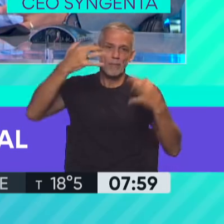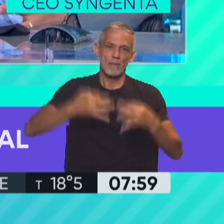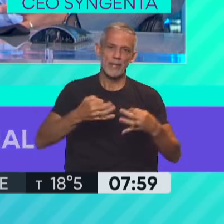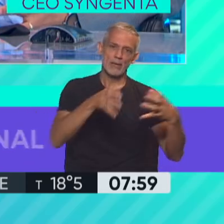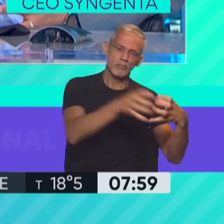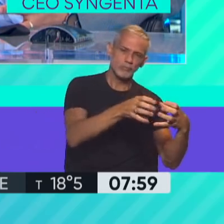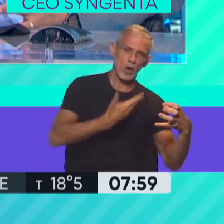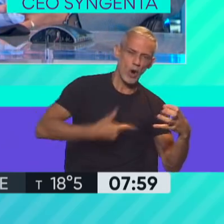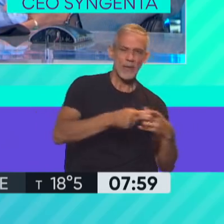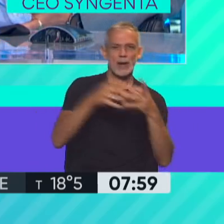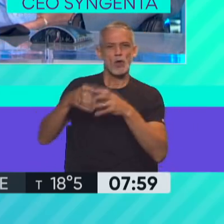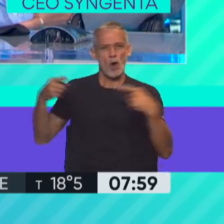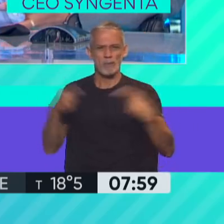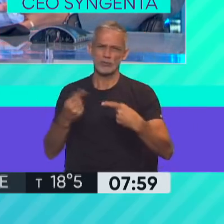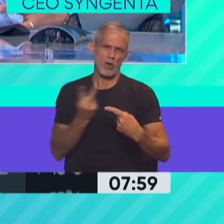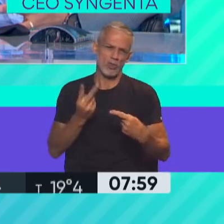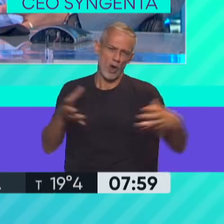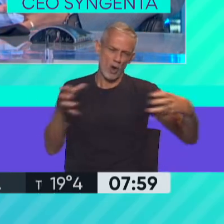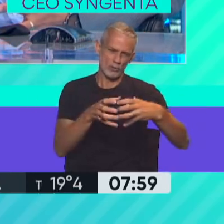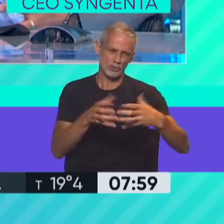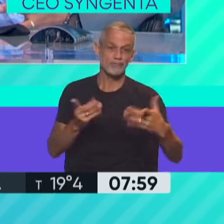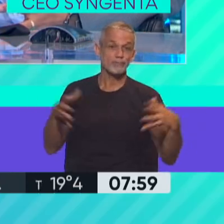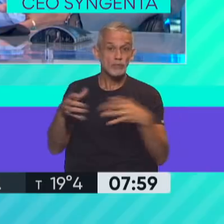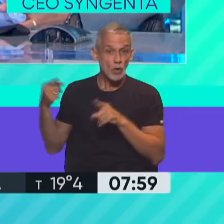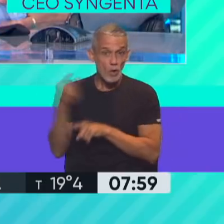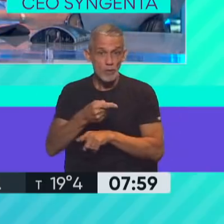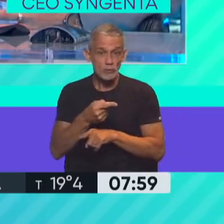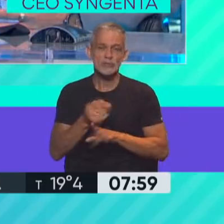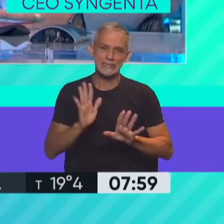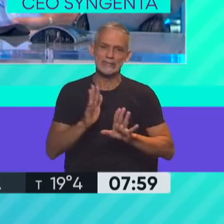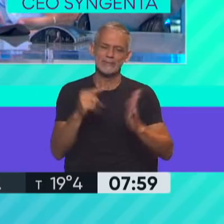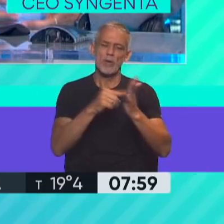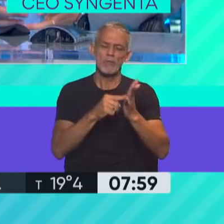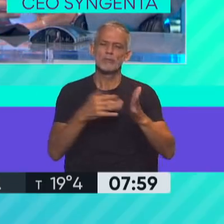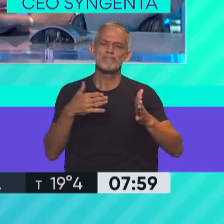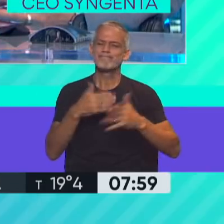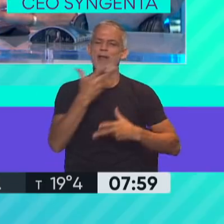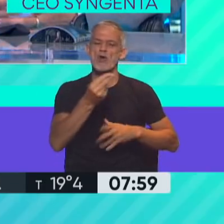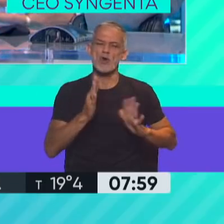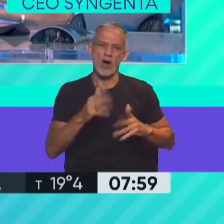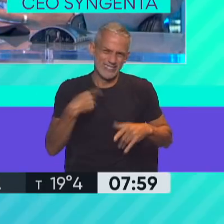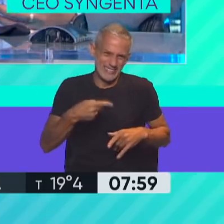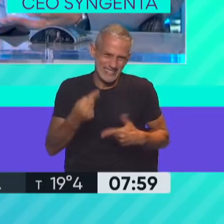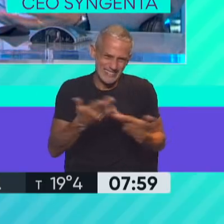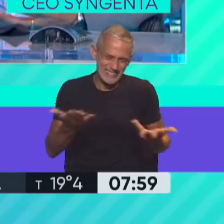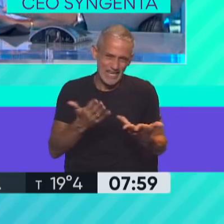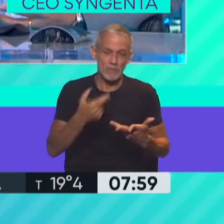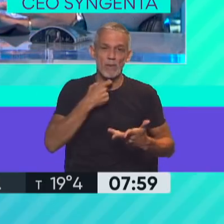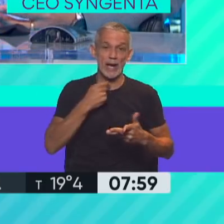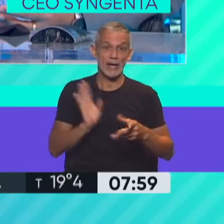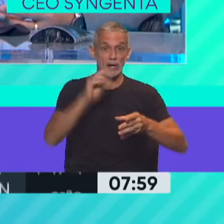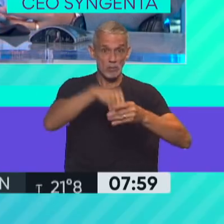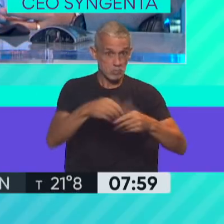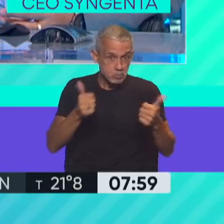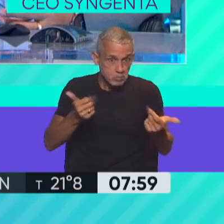lados por supuesto que cualquier oposición va a marcar algunos puntos de desacuerdo y va a querer influir y me parece que